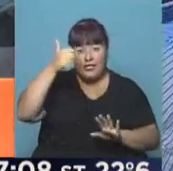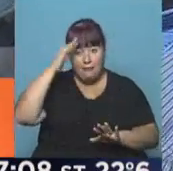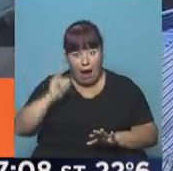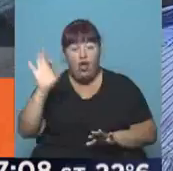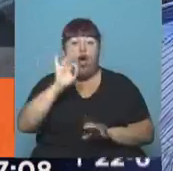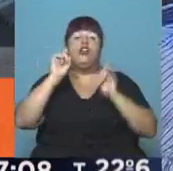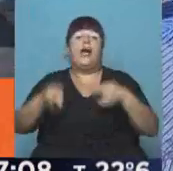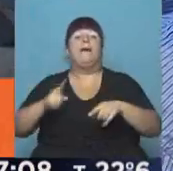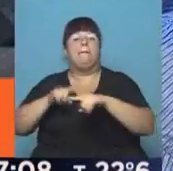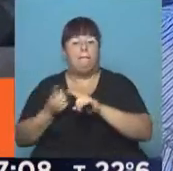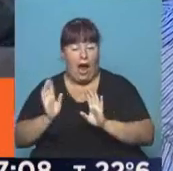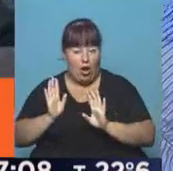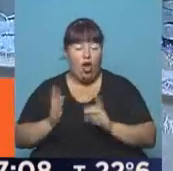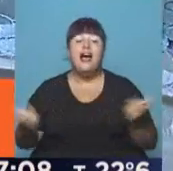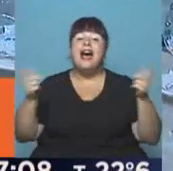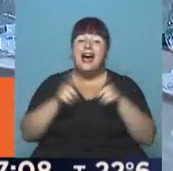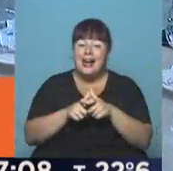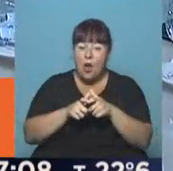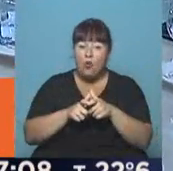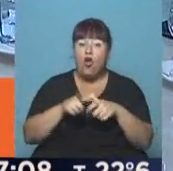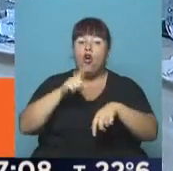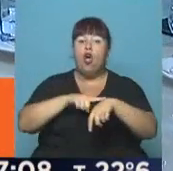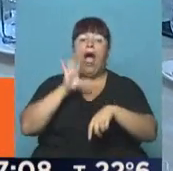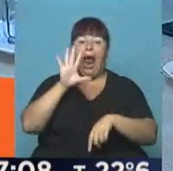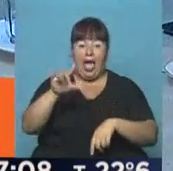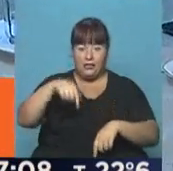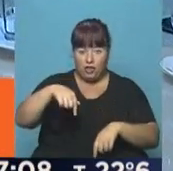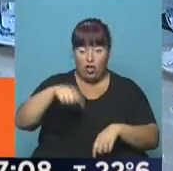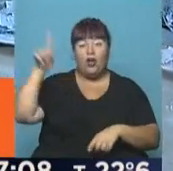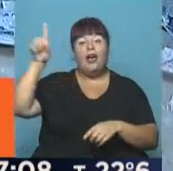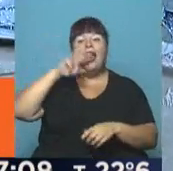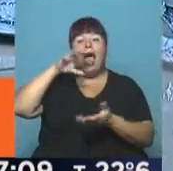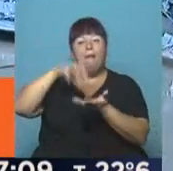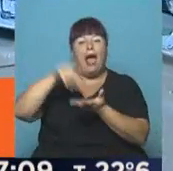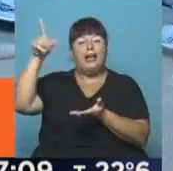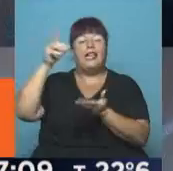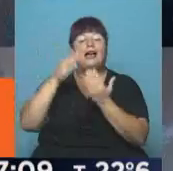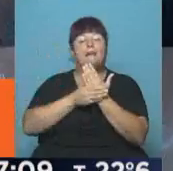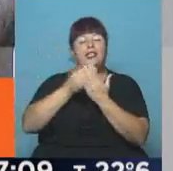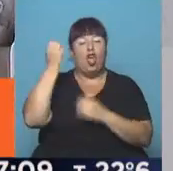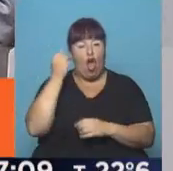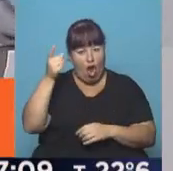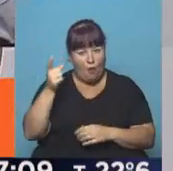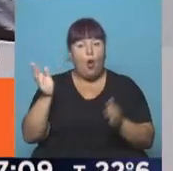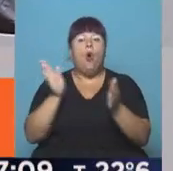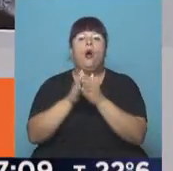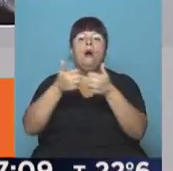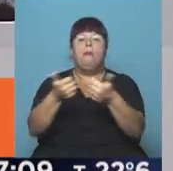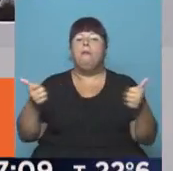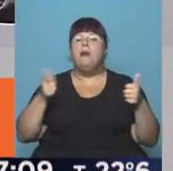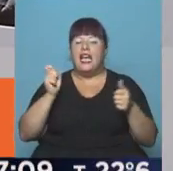o se suman al paro. La reunión será a las 17 horas en la sede del Ministerio de Economía de La Plata, con la